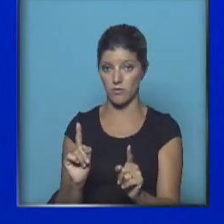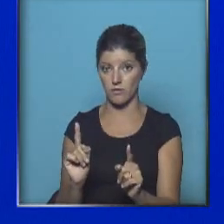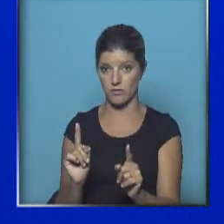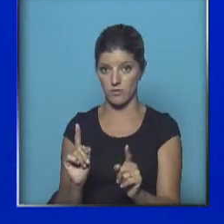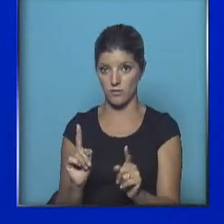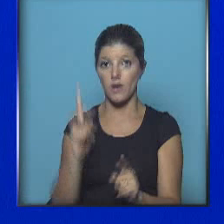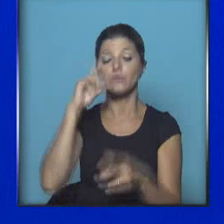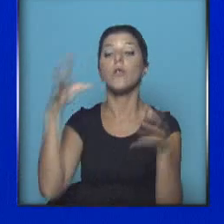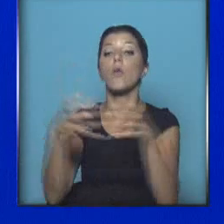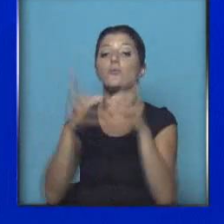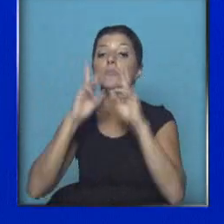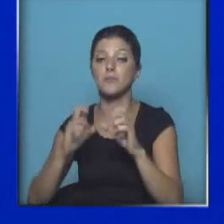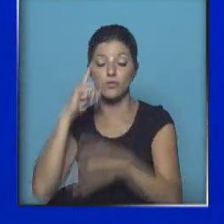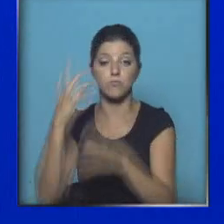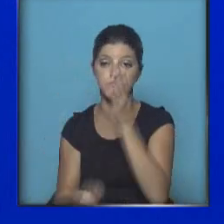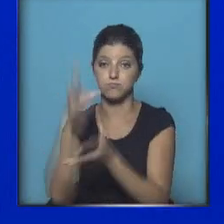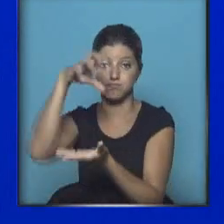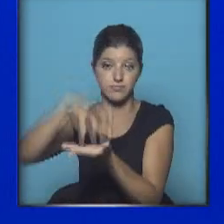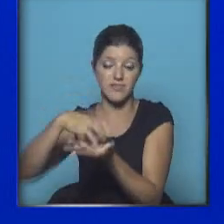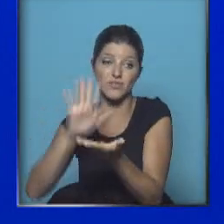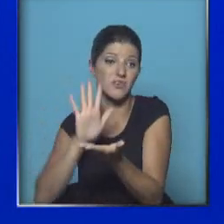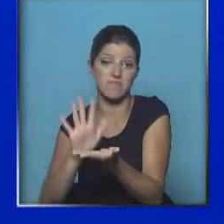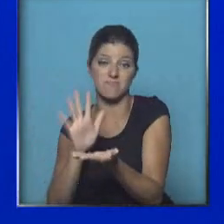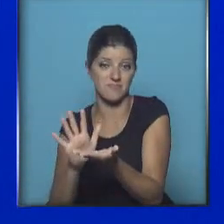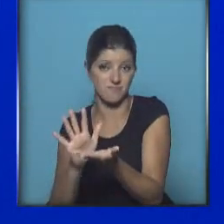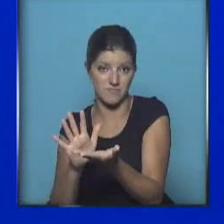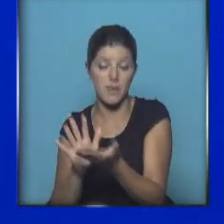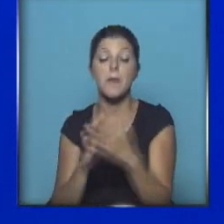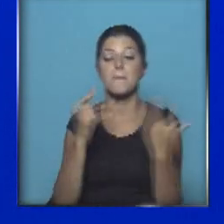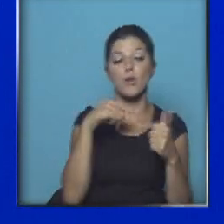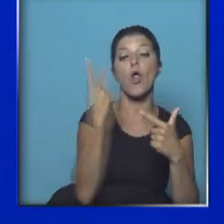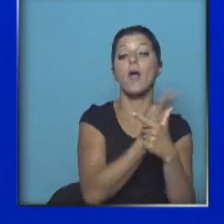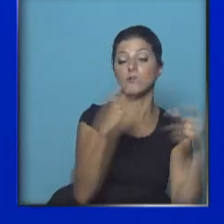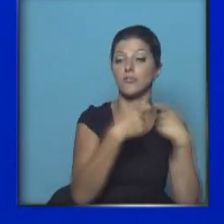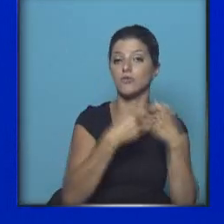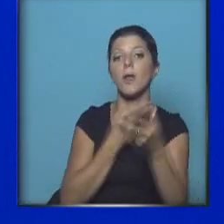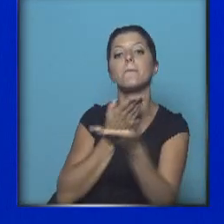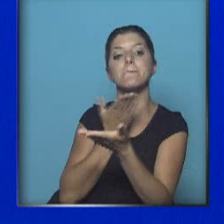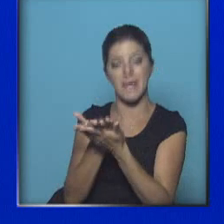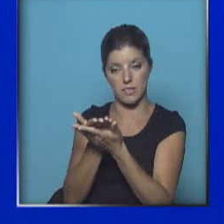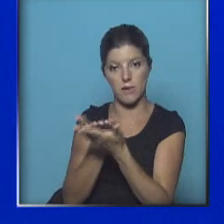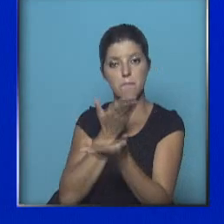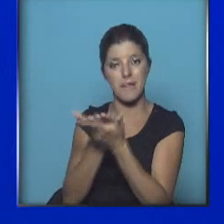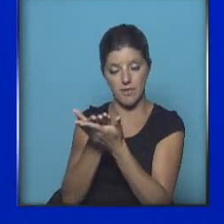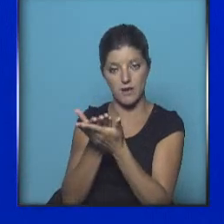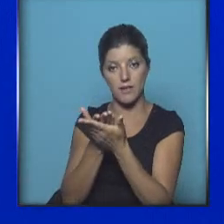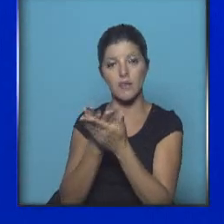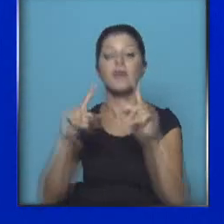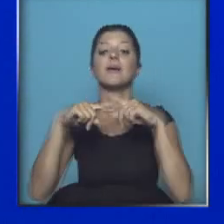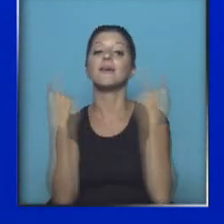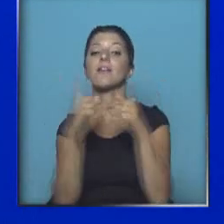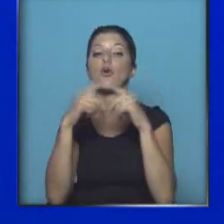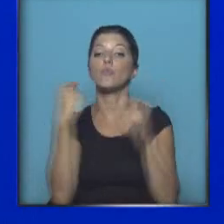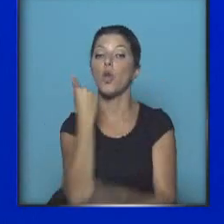se ha constituido la comisión investigadora, por lo cual es abstracto. Pero la DAIA y la AMIA apelan y la Sala 1 de